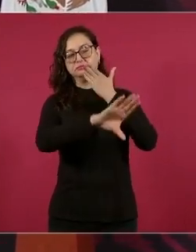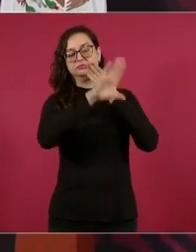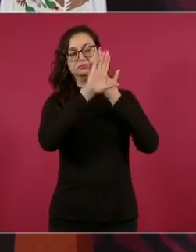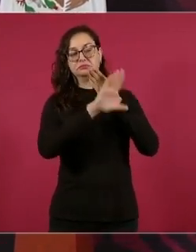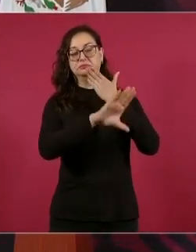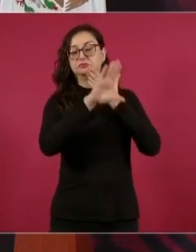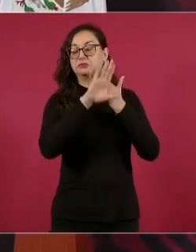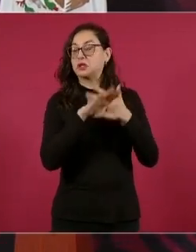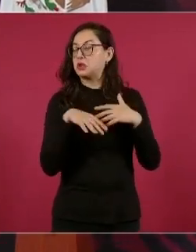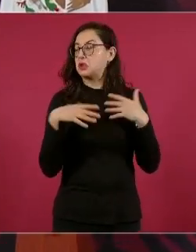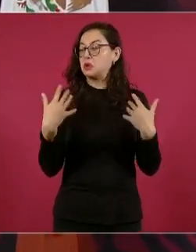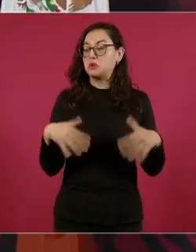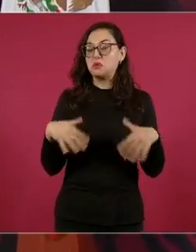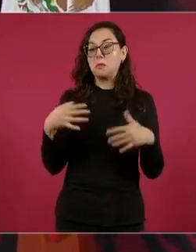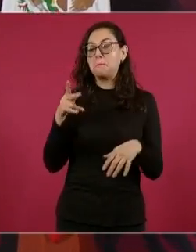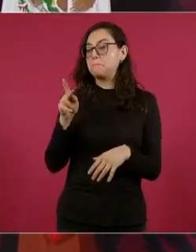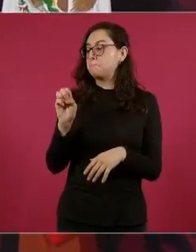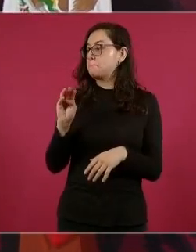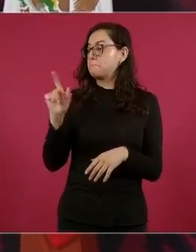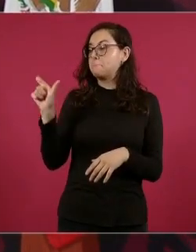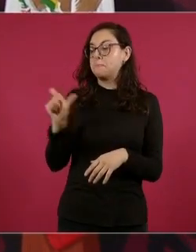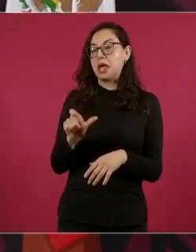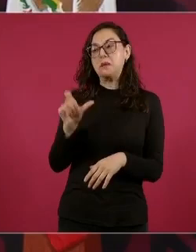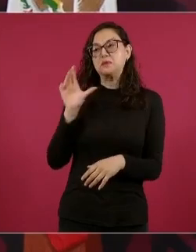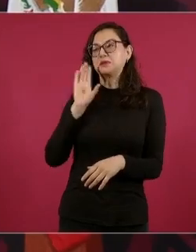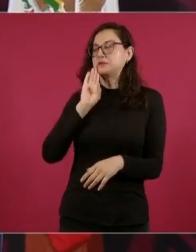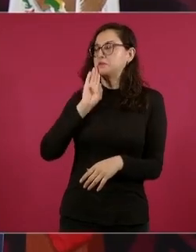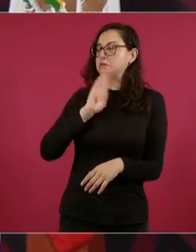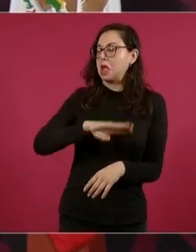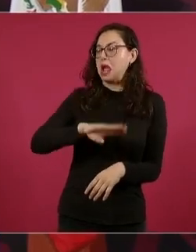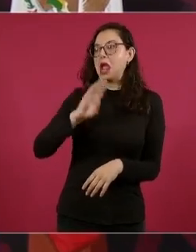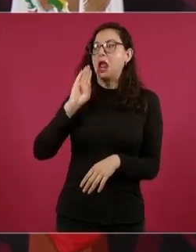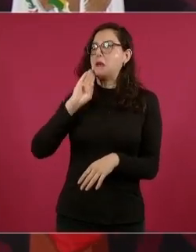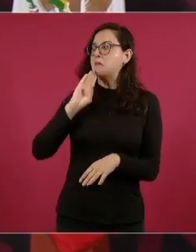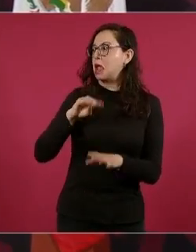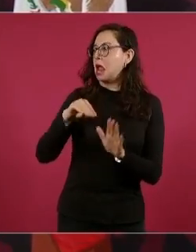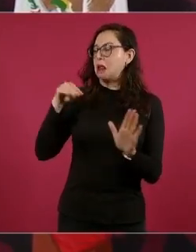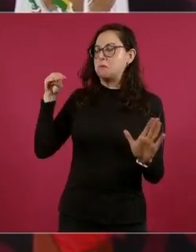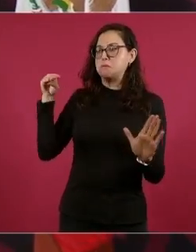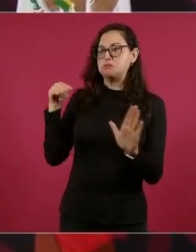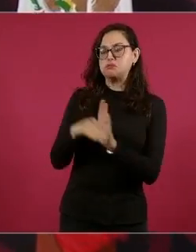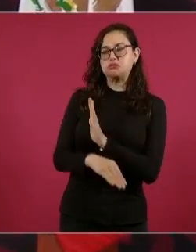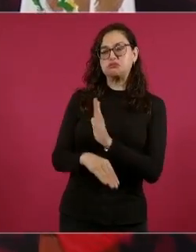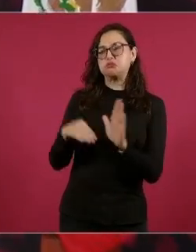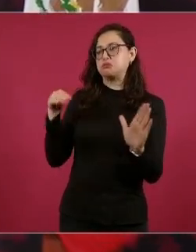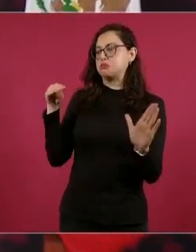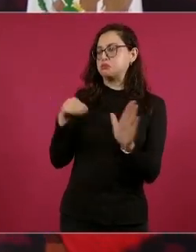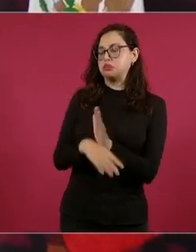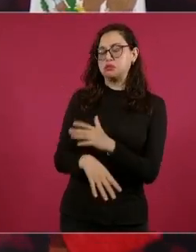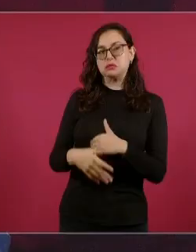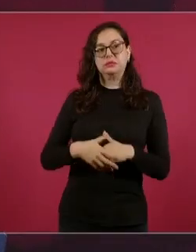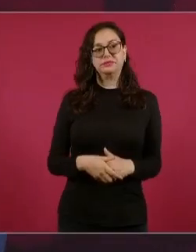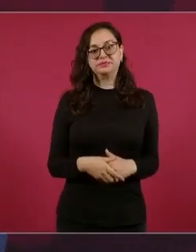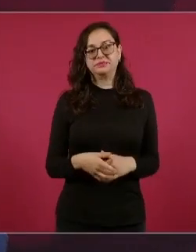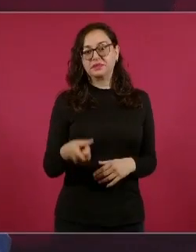adversarios, que son expertos en desinformar,